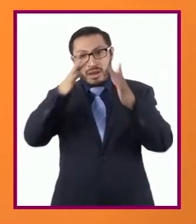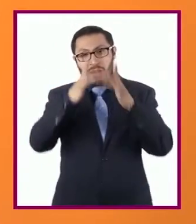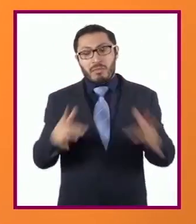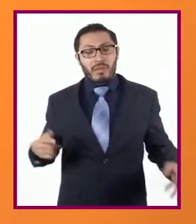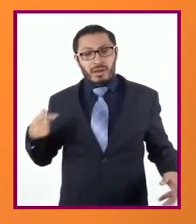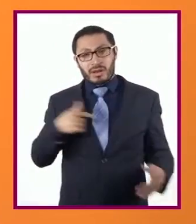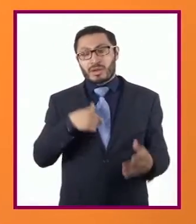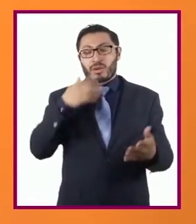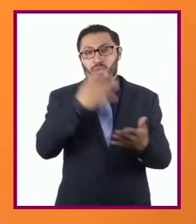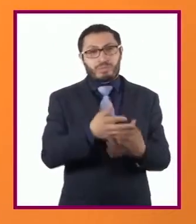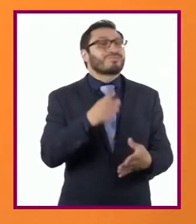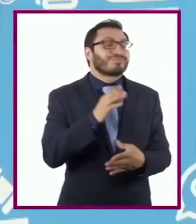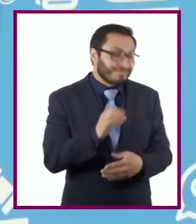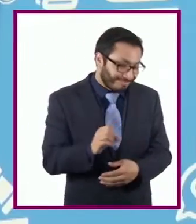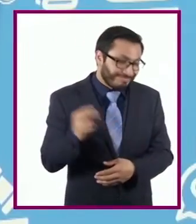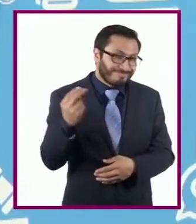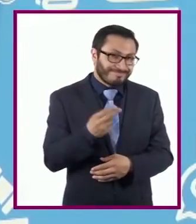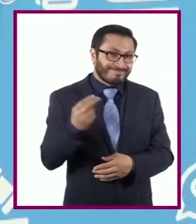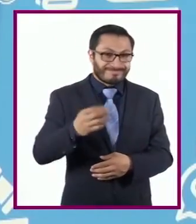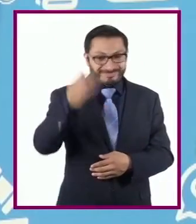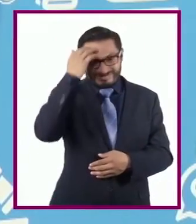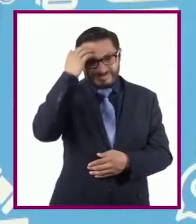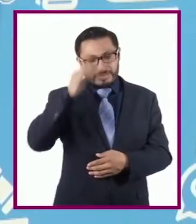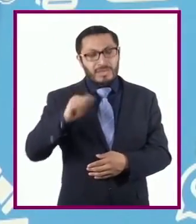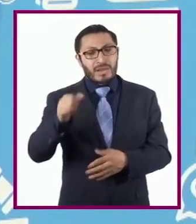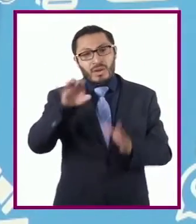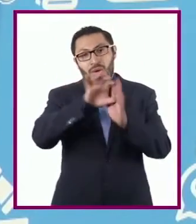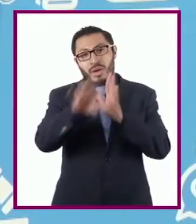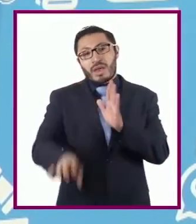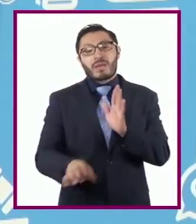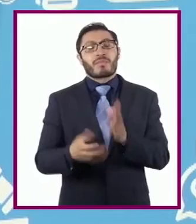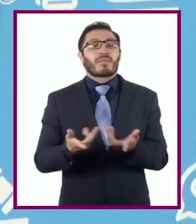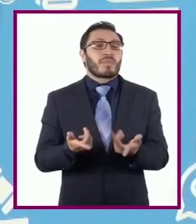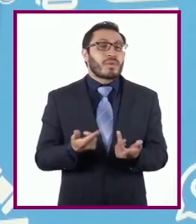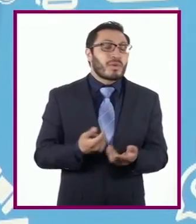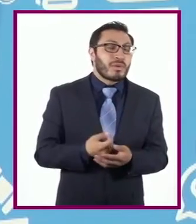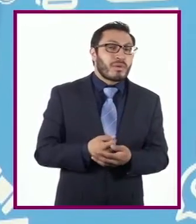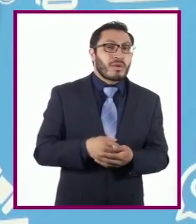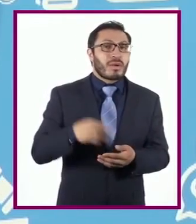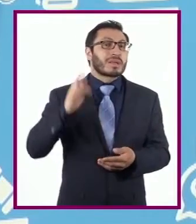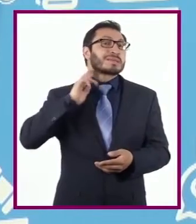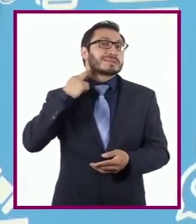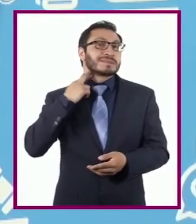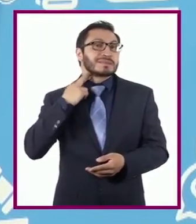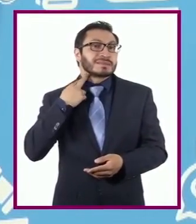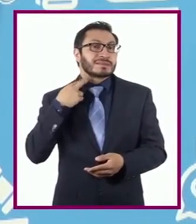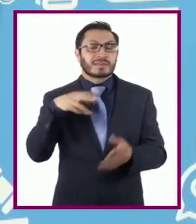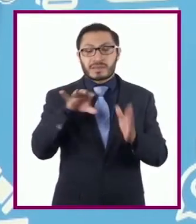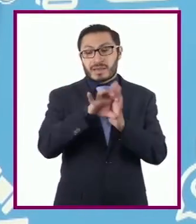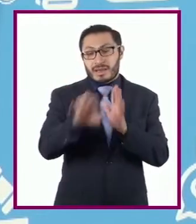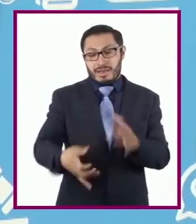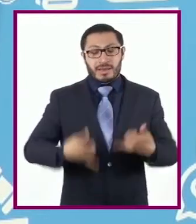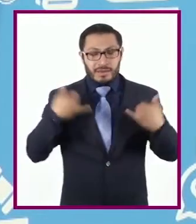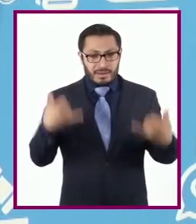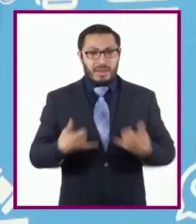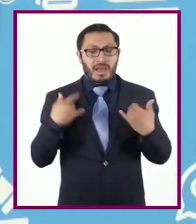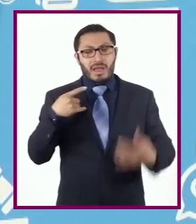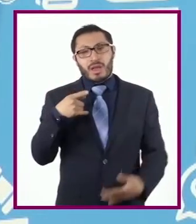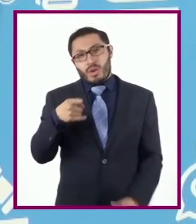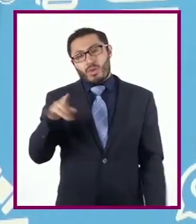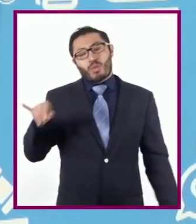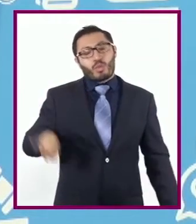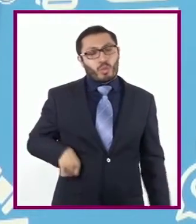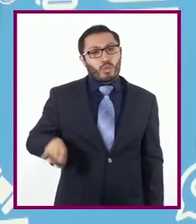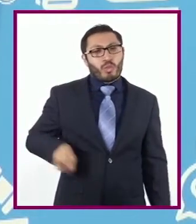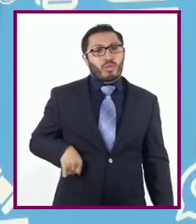que necesitamos conocer. Otro ejemplo sería la robótica. Si como adolescente estás interesado en